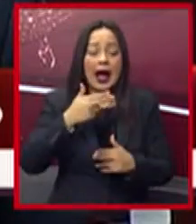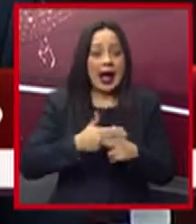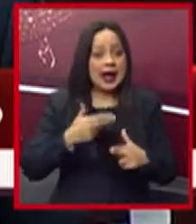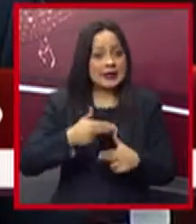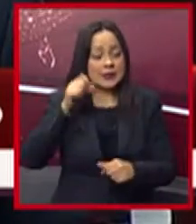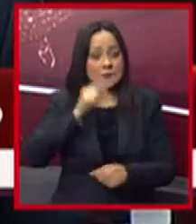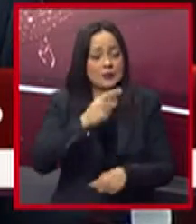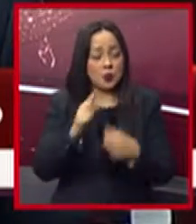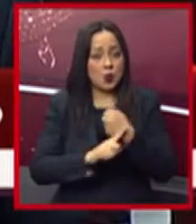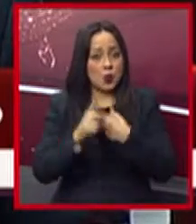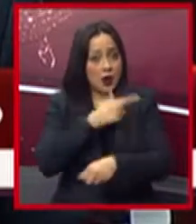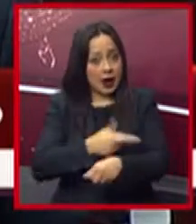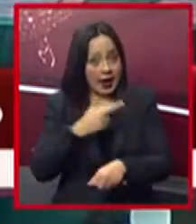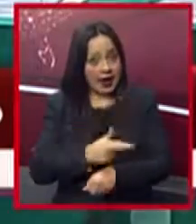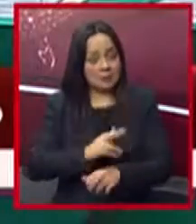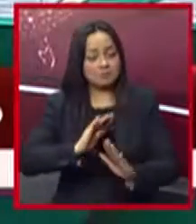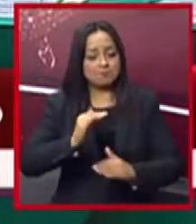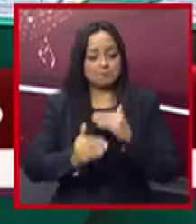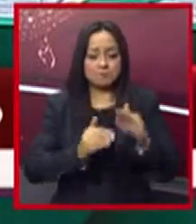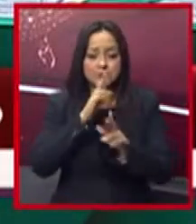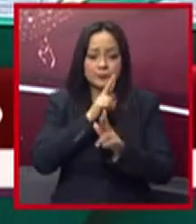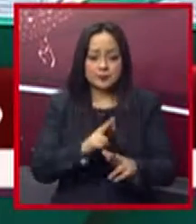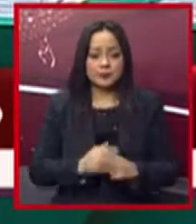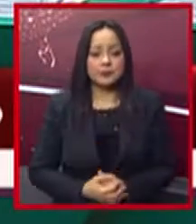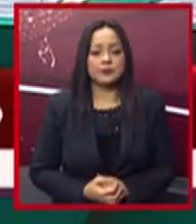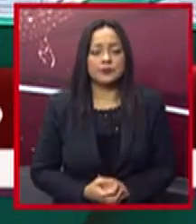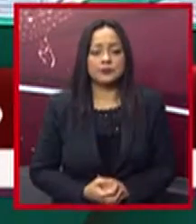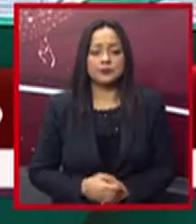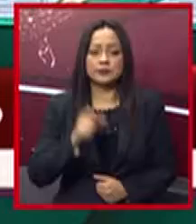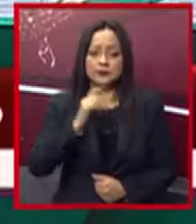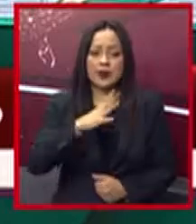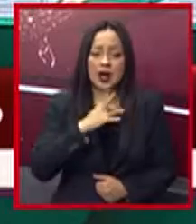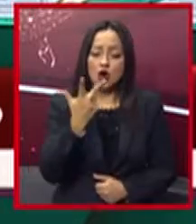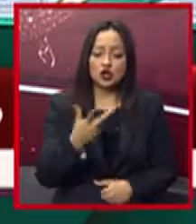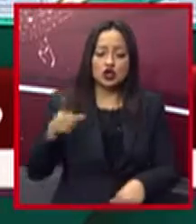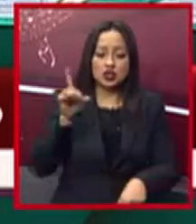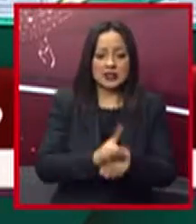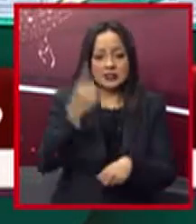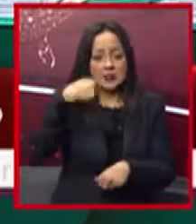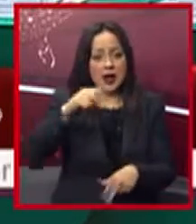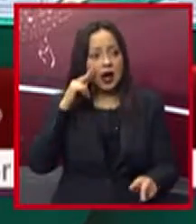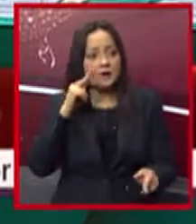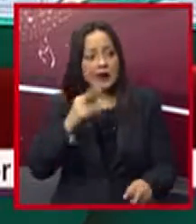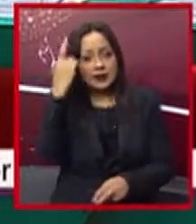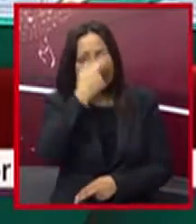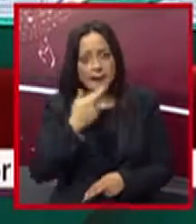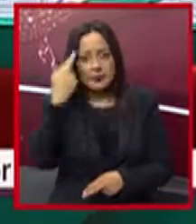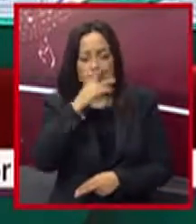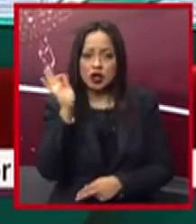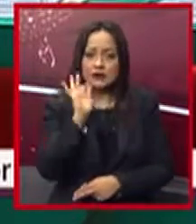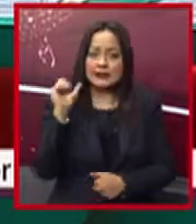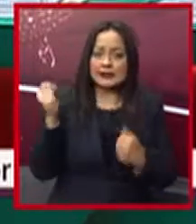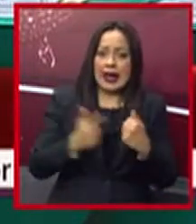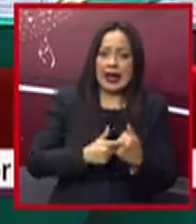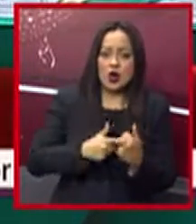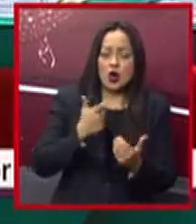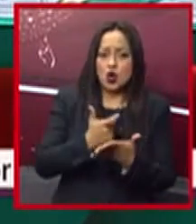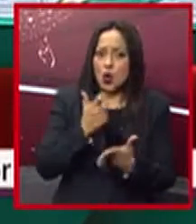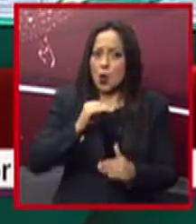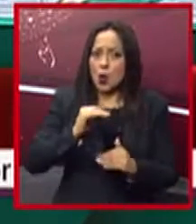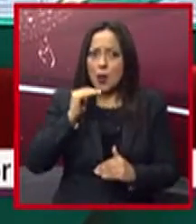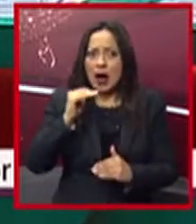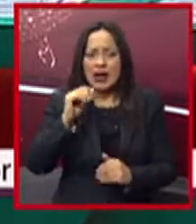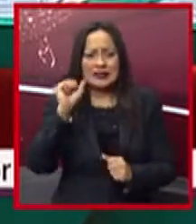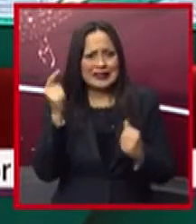el asunto. Se fija un término mínimo de 8 días para que se vaya a hacer la verificación y en caso de que efectivamente haya un